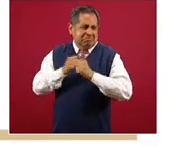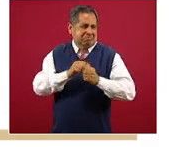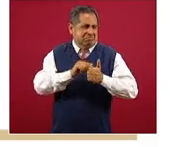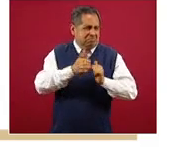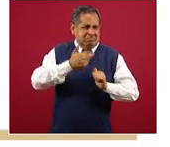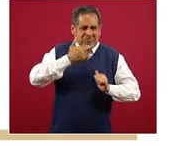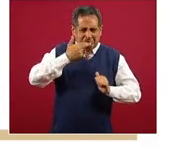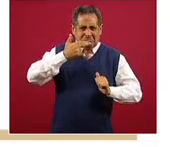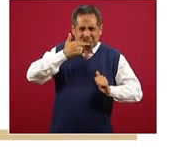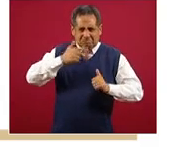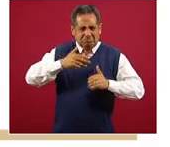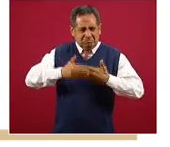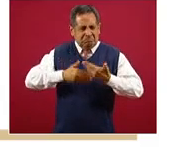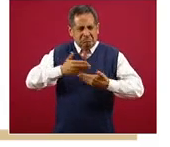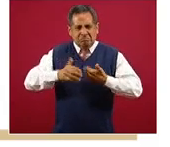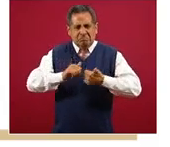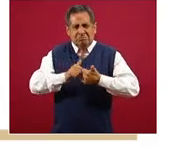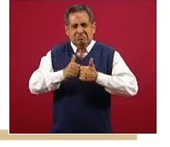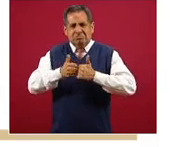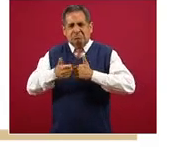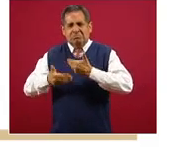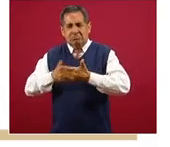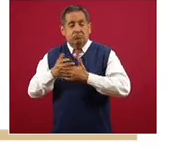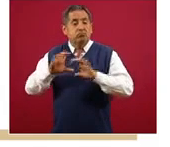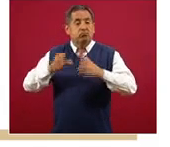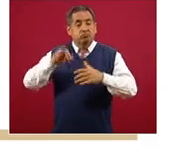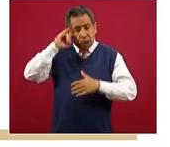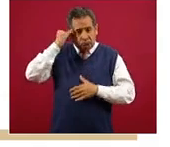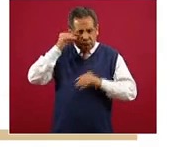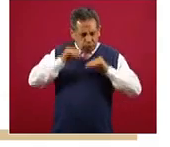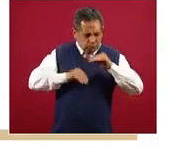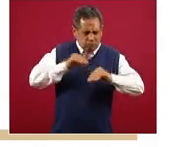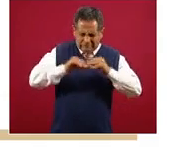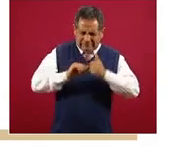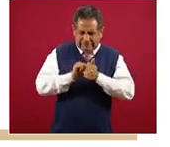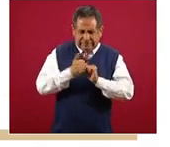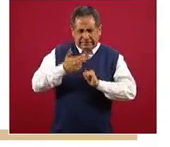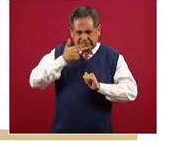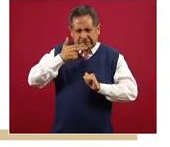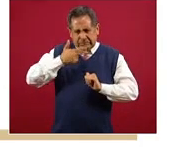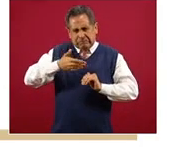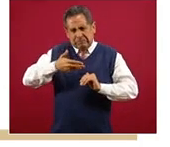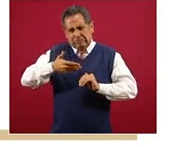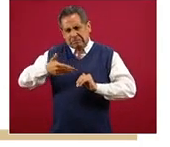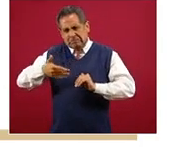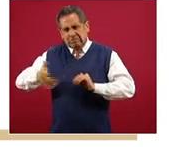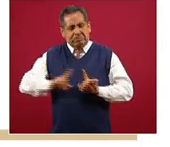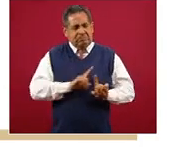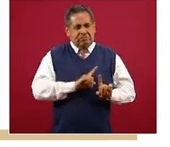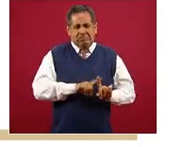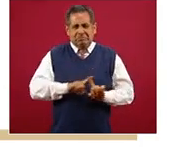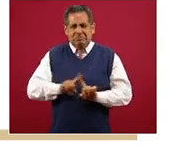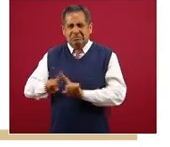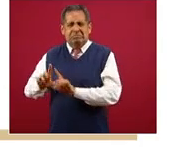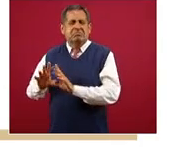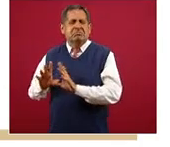mejoramiento continuo por comunidades indígenas en la diversidad de